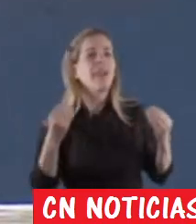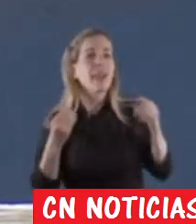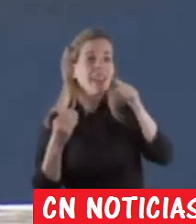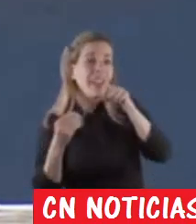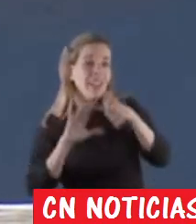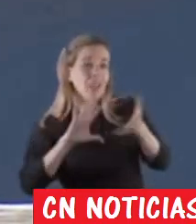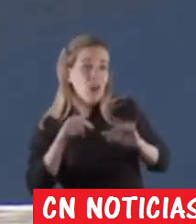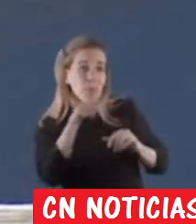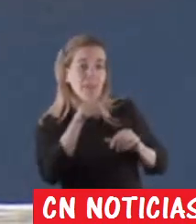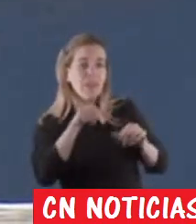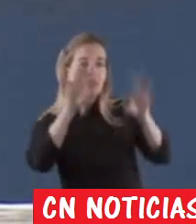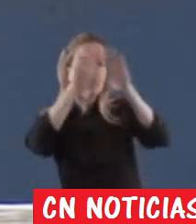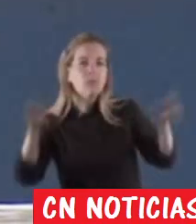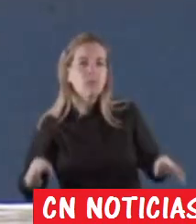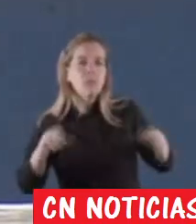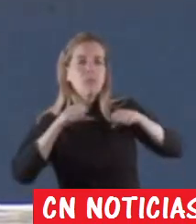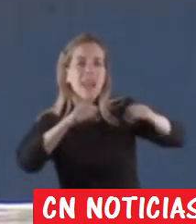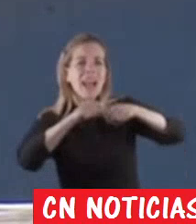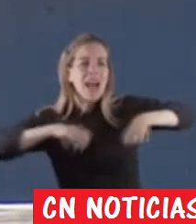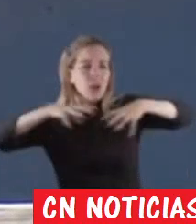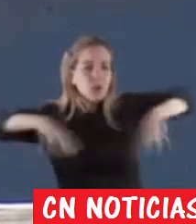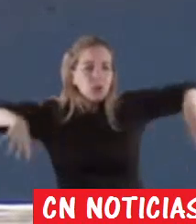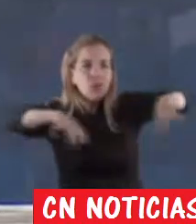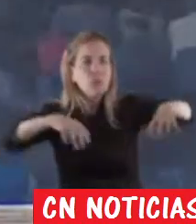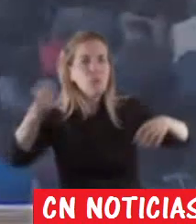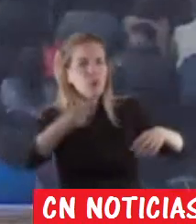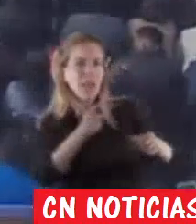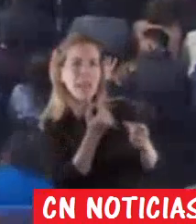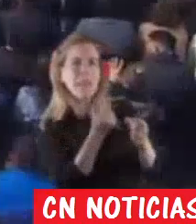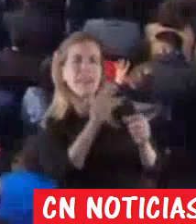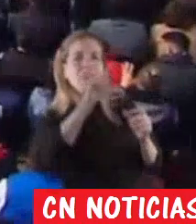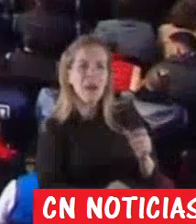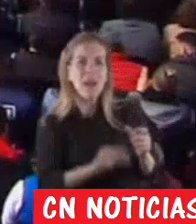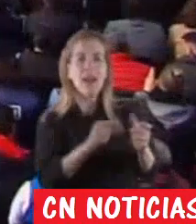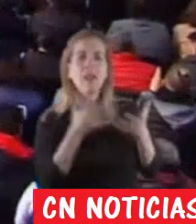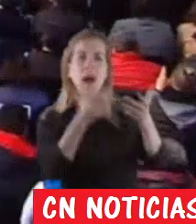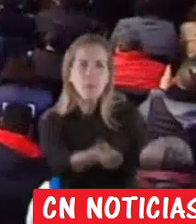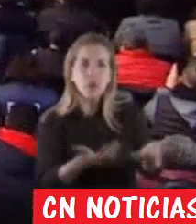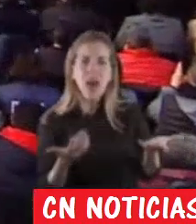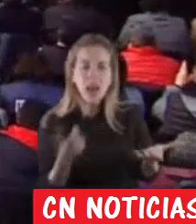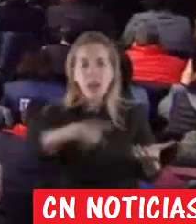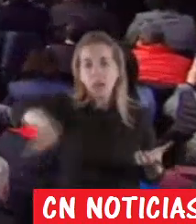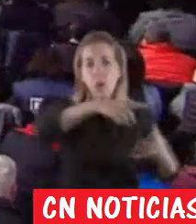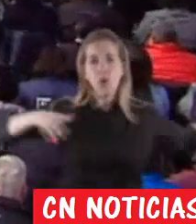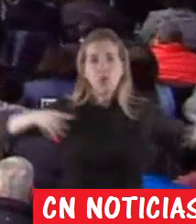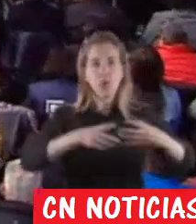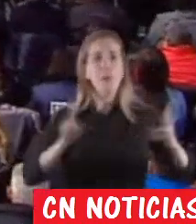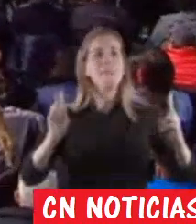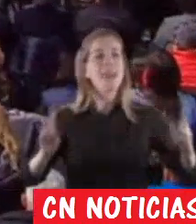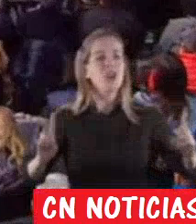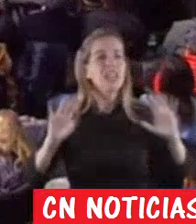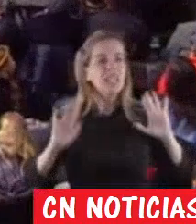mercados en el bolsillo de cada uno de los argentinos y argentinas, que es lo que más nos interesa a los peronistas, que